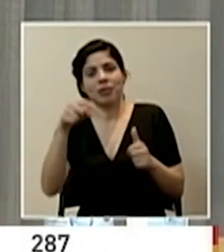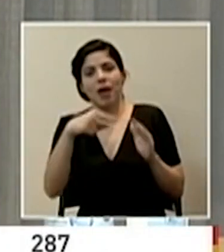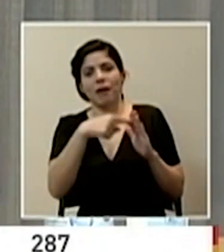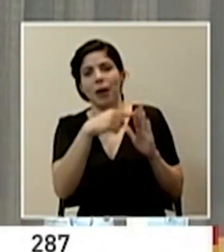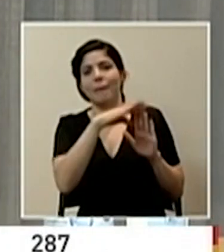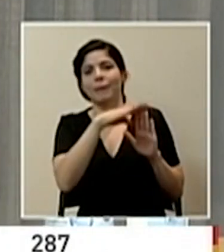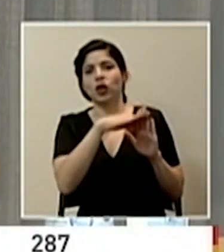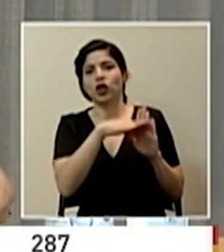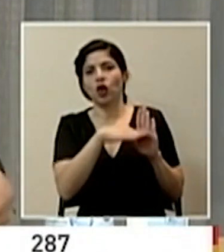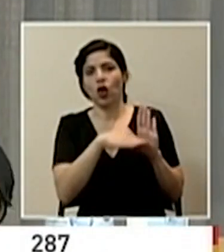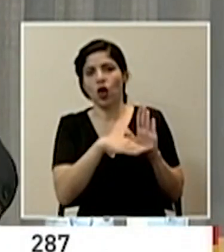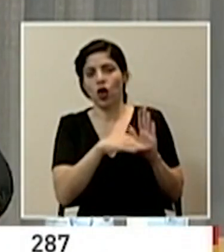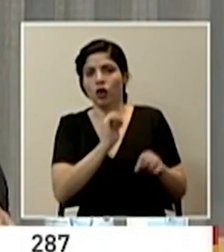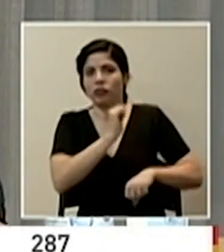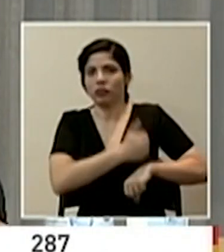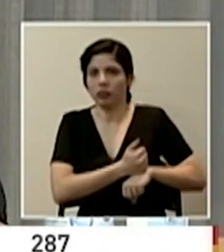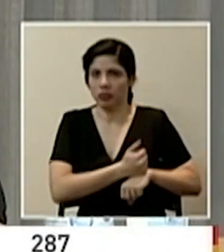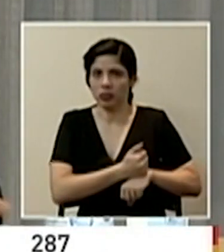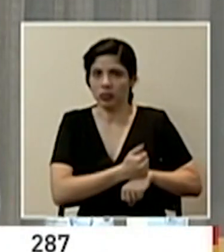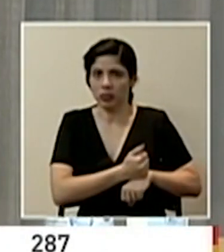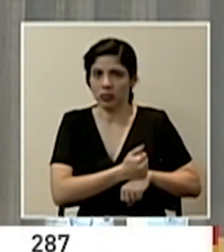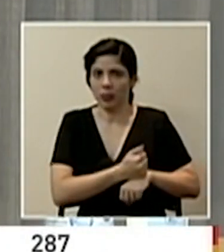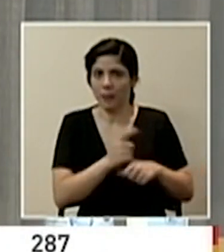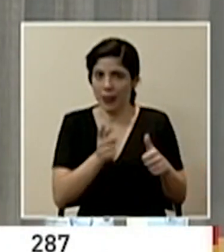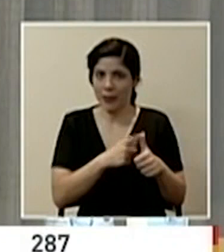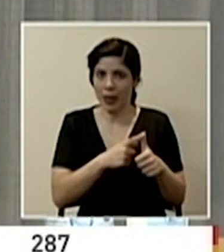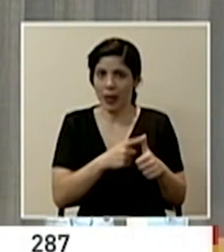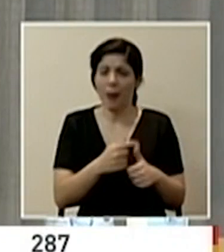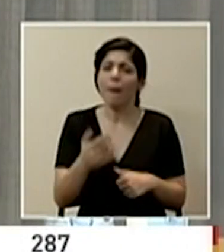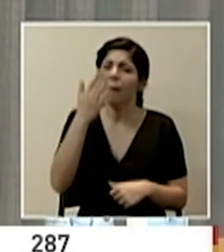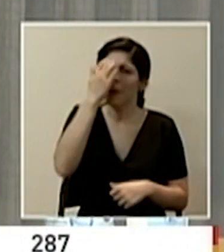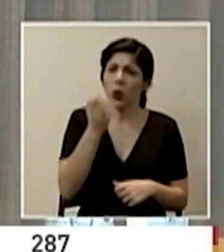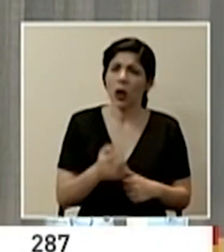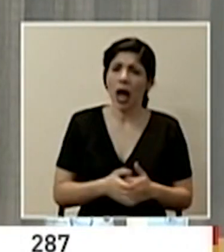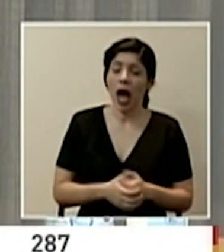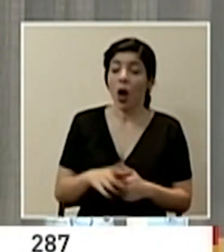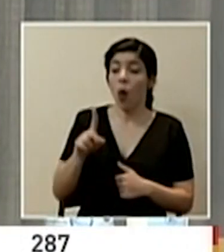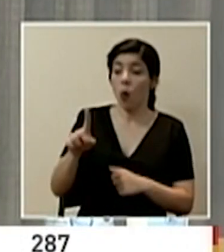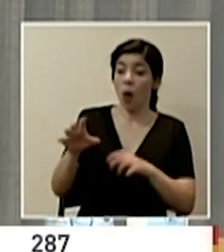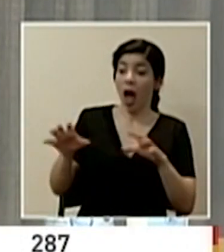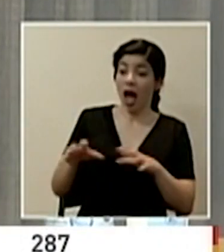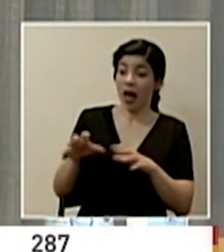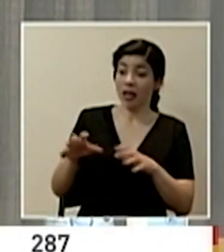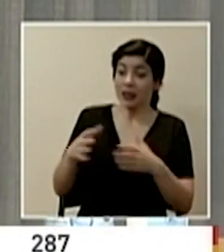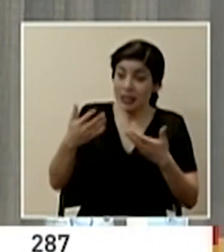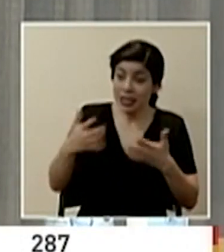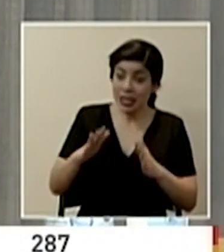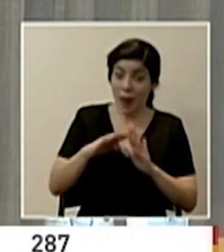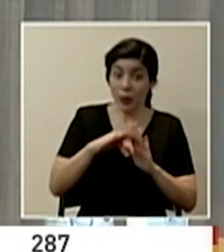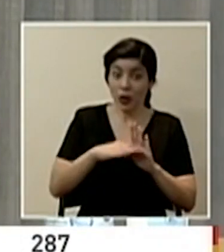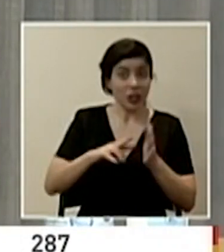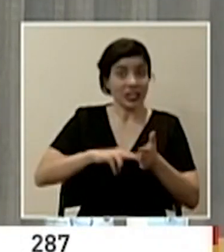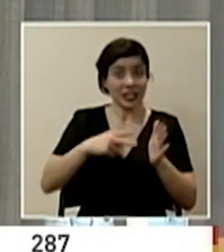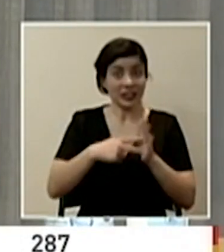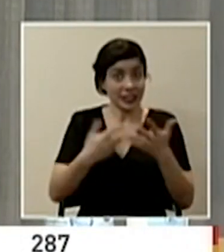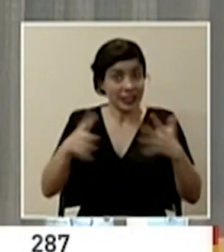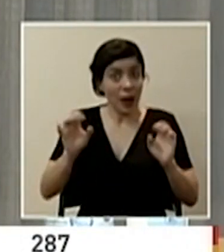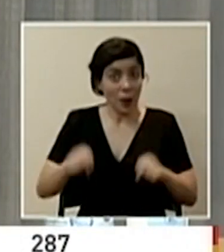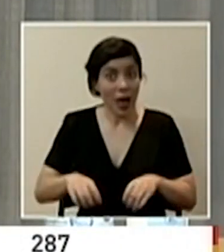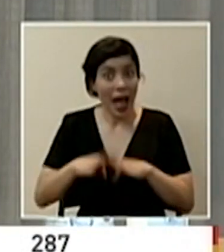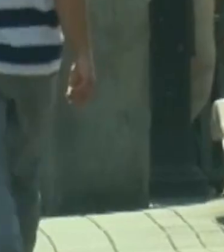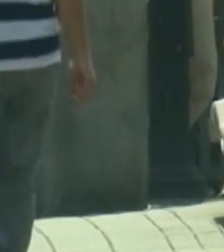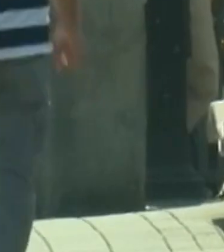un protocolo. Ahora bien, porque una actividad tenga un protocolo no significa que puede